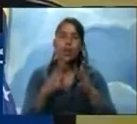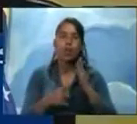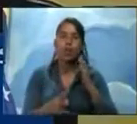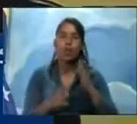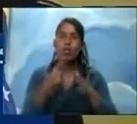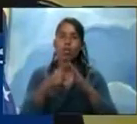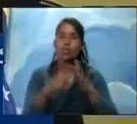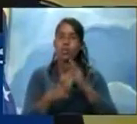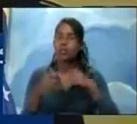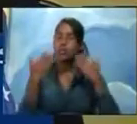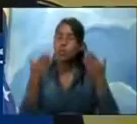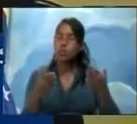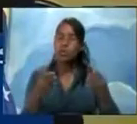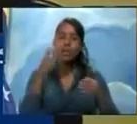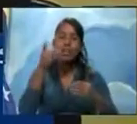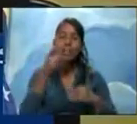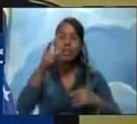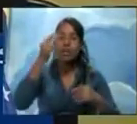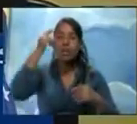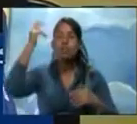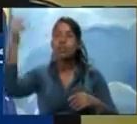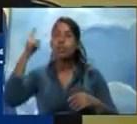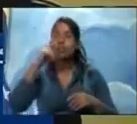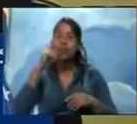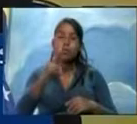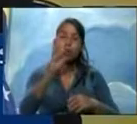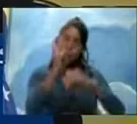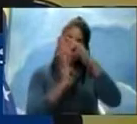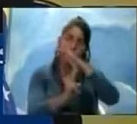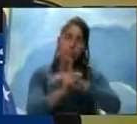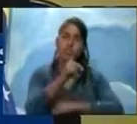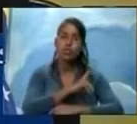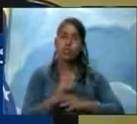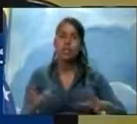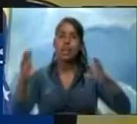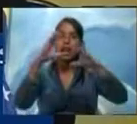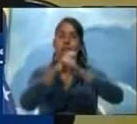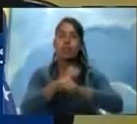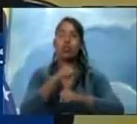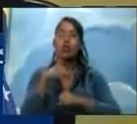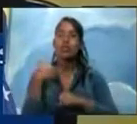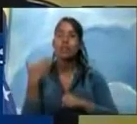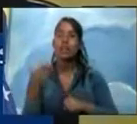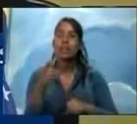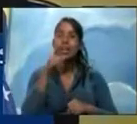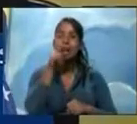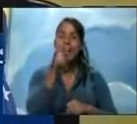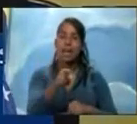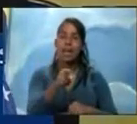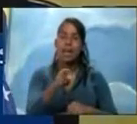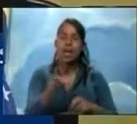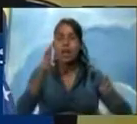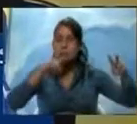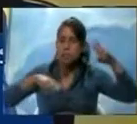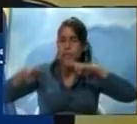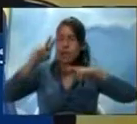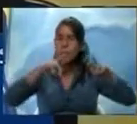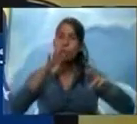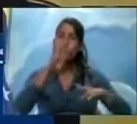que vio Daniel en el sueño es que él vio en visión de la noche que él observó